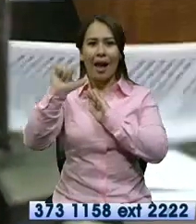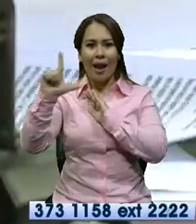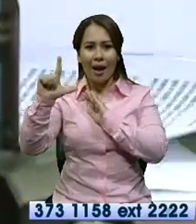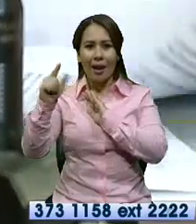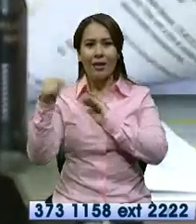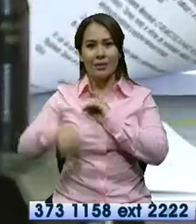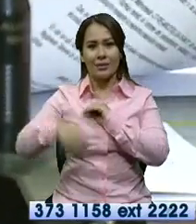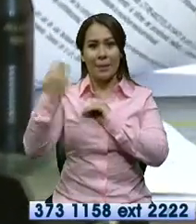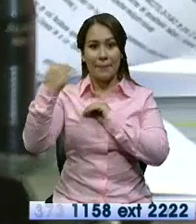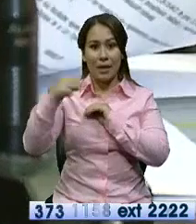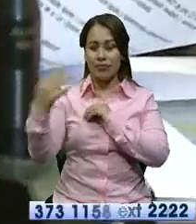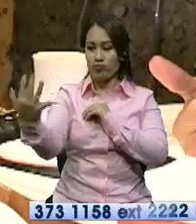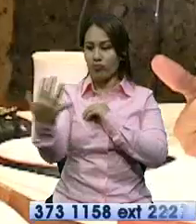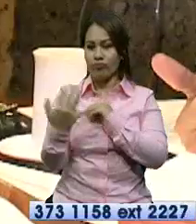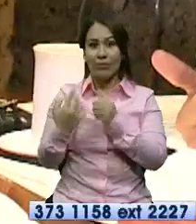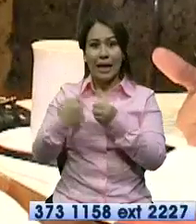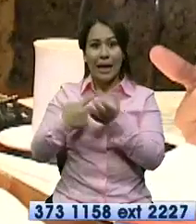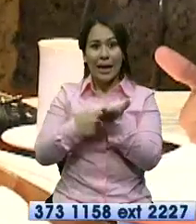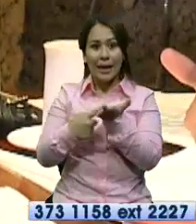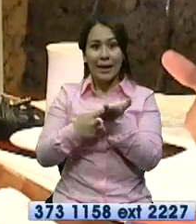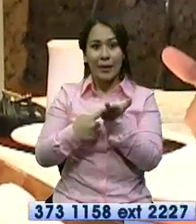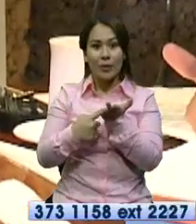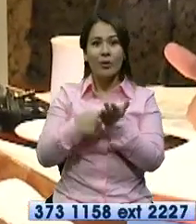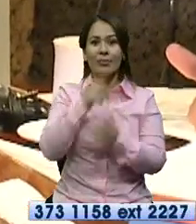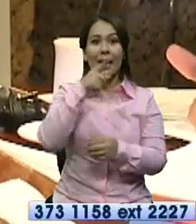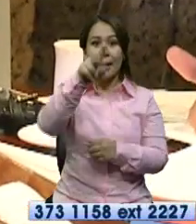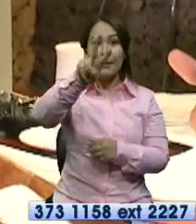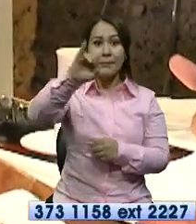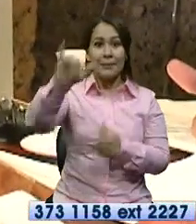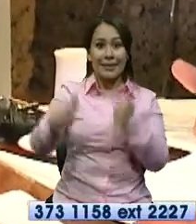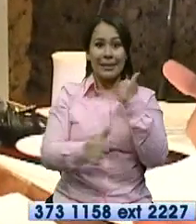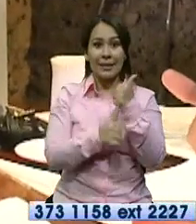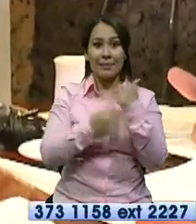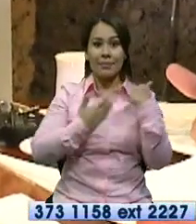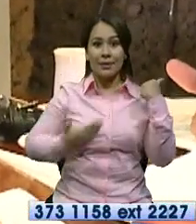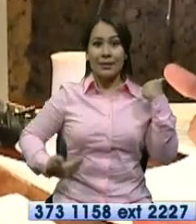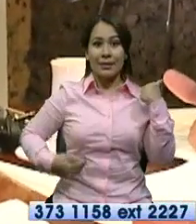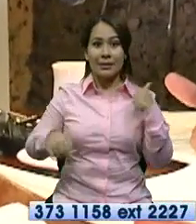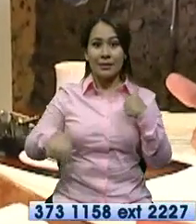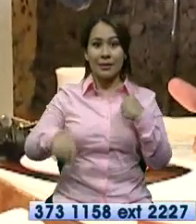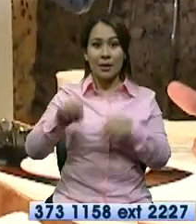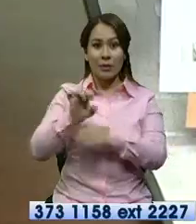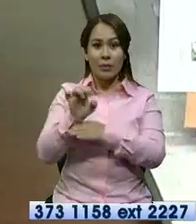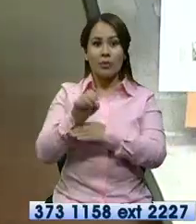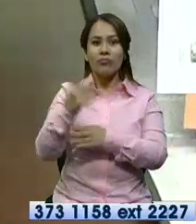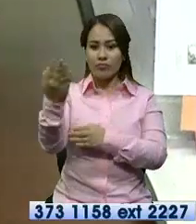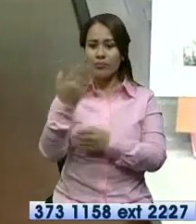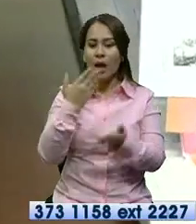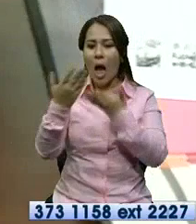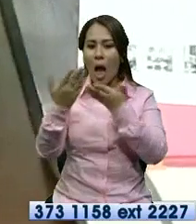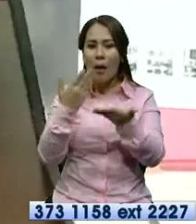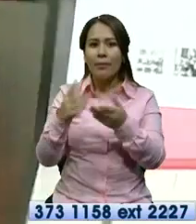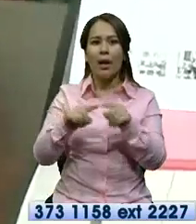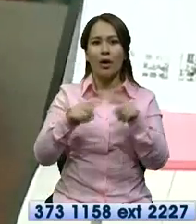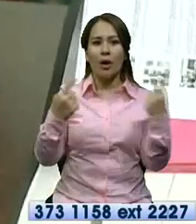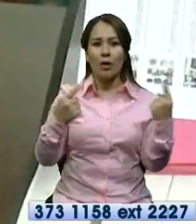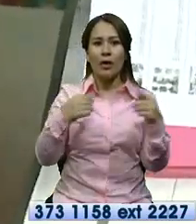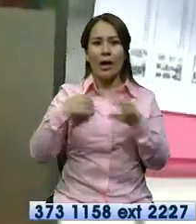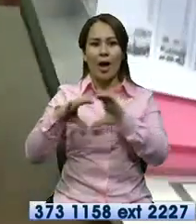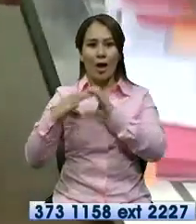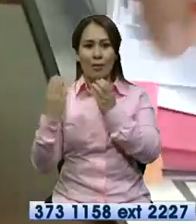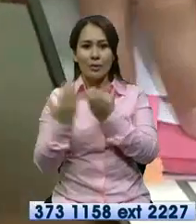miércoles 21 de junio a las 10 de la mañana al vicepresidente de la República, Jorge Glass, para que comparezca ante la Comisión